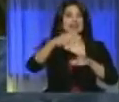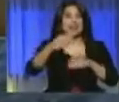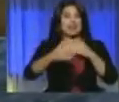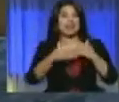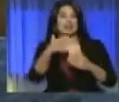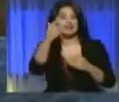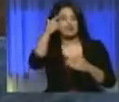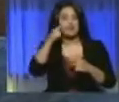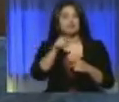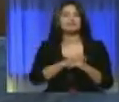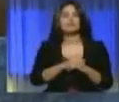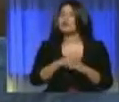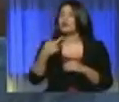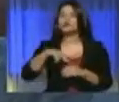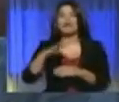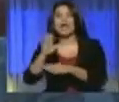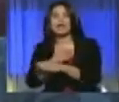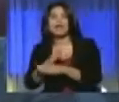cantando,